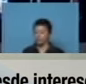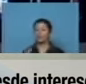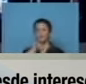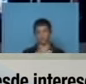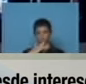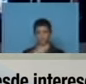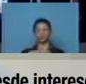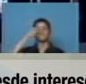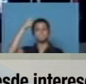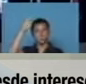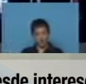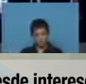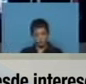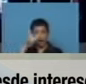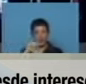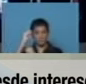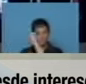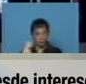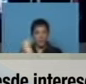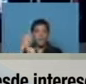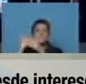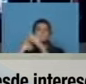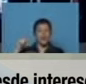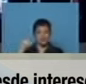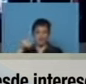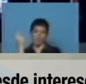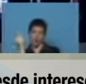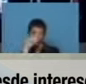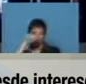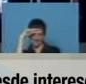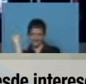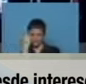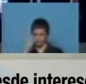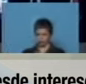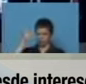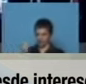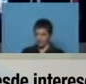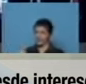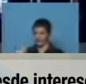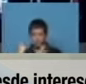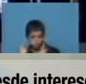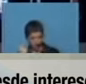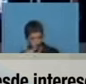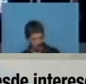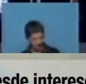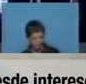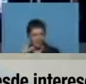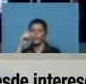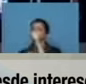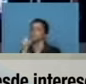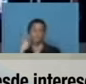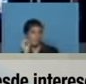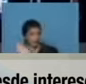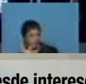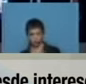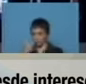los empresarios más de lo que es el precio internacional. Ahí no escuchamos ninguna queja por parte de los